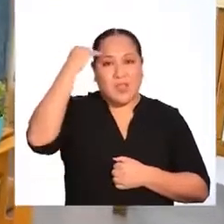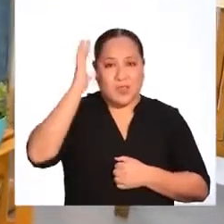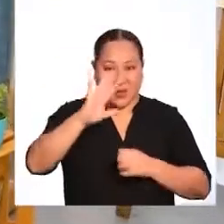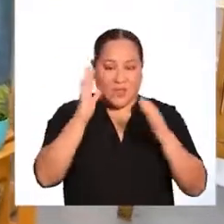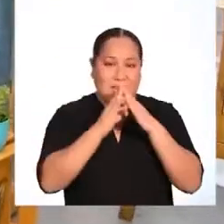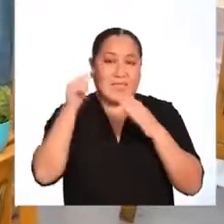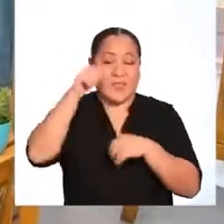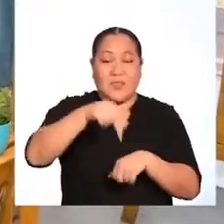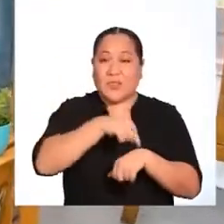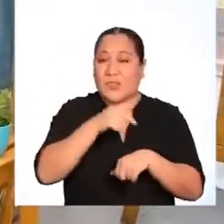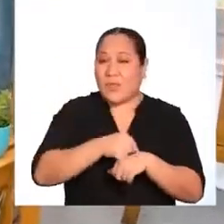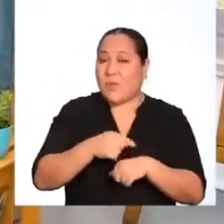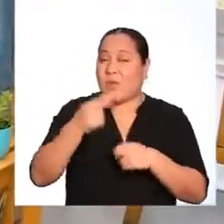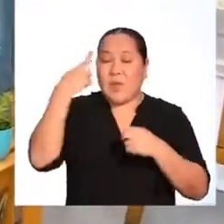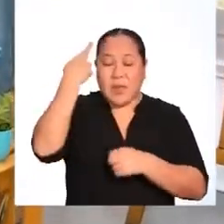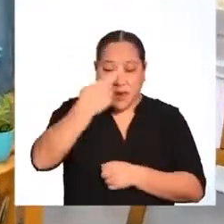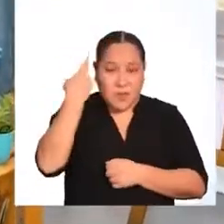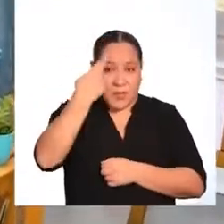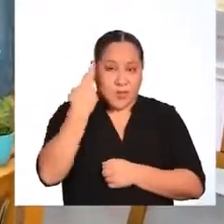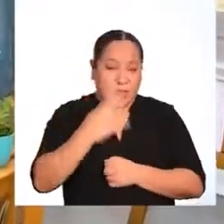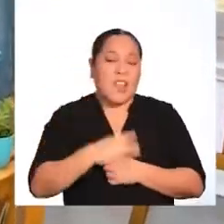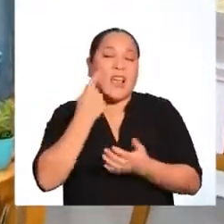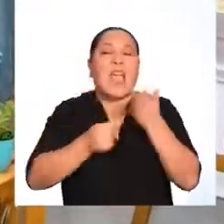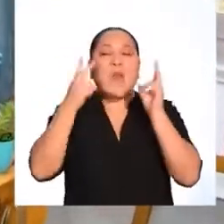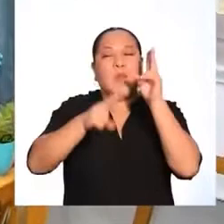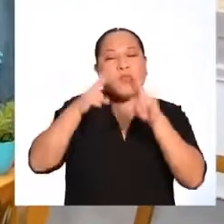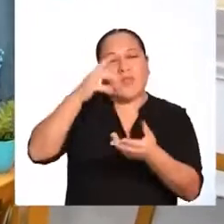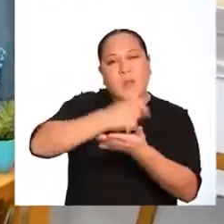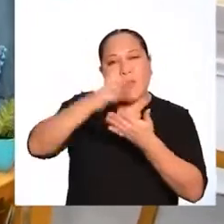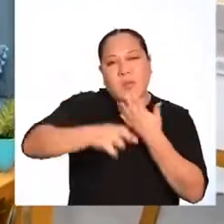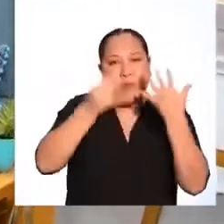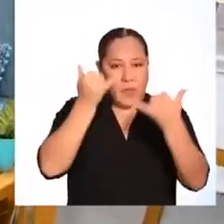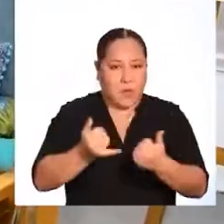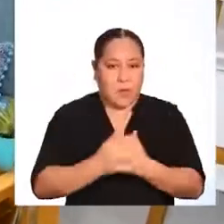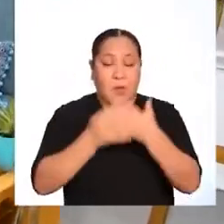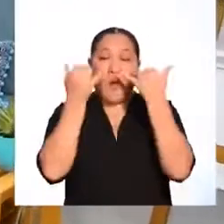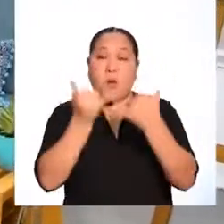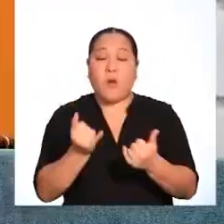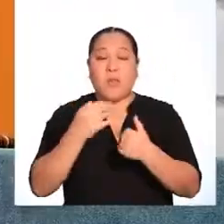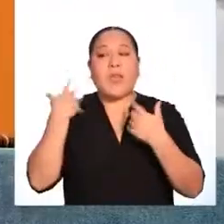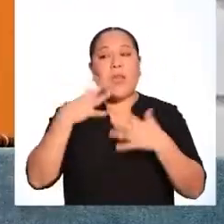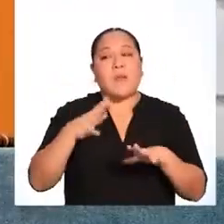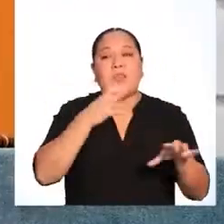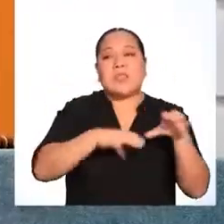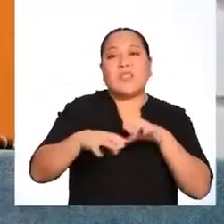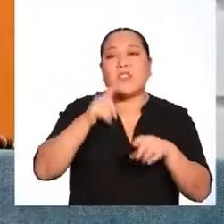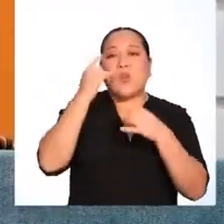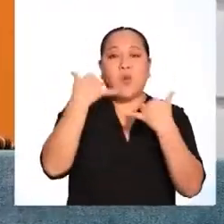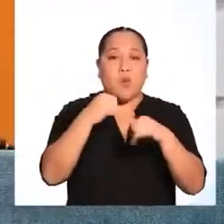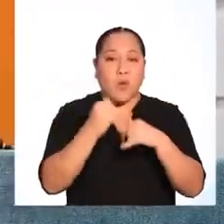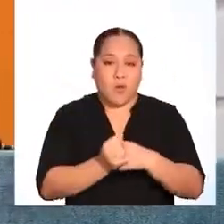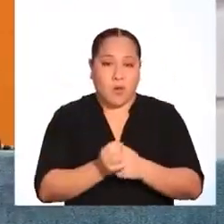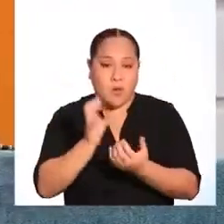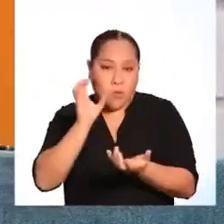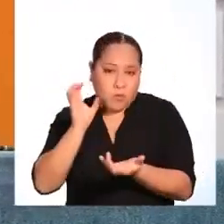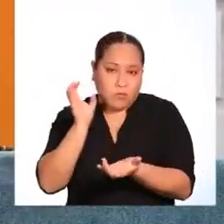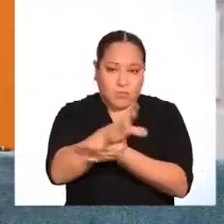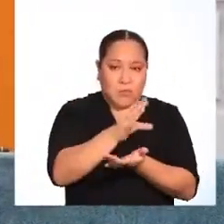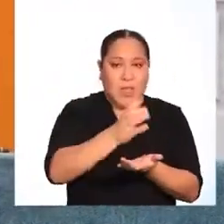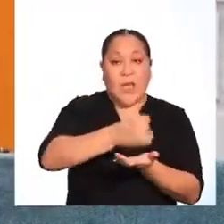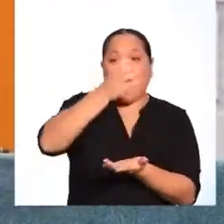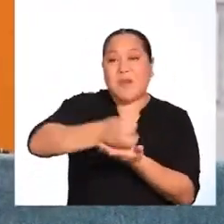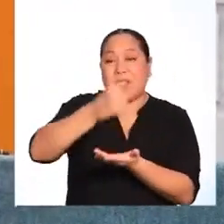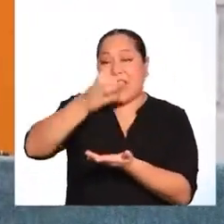adultos en casa esta es un espacio para reflexionar sobre lo que hemos visto en el programa de hoy hoy hemos realizado un juego llamado